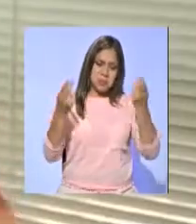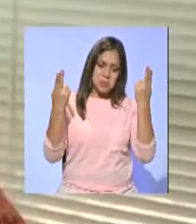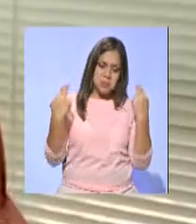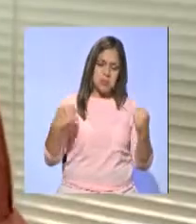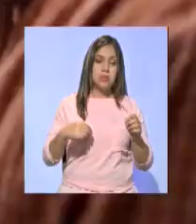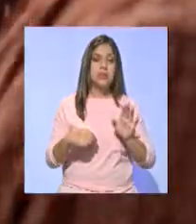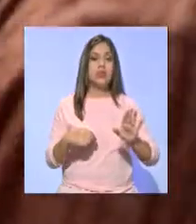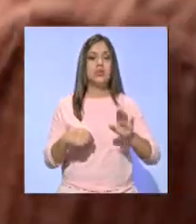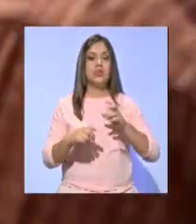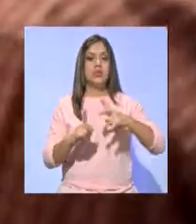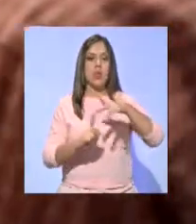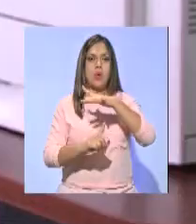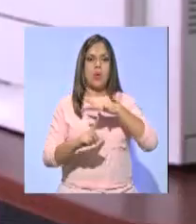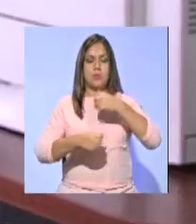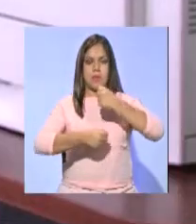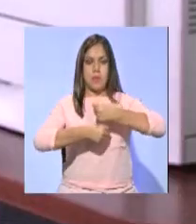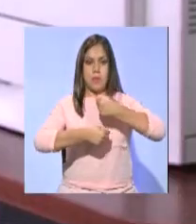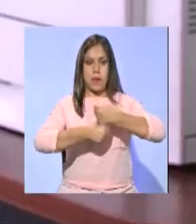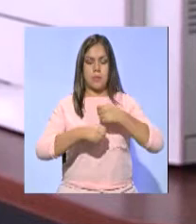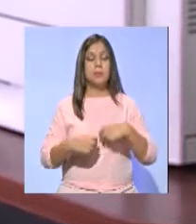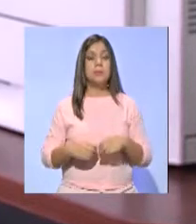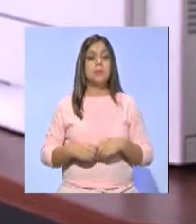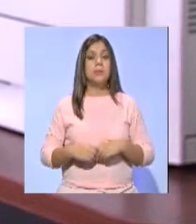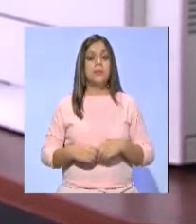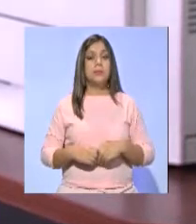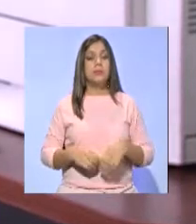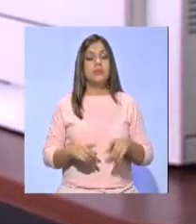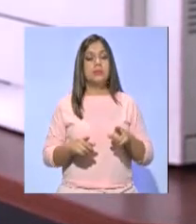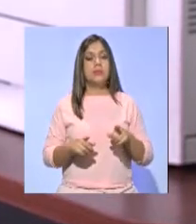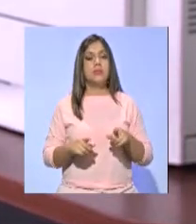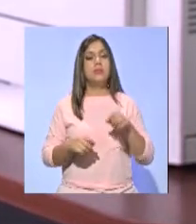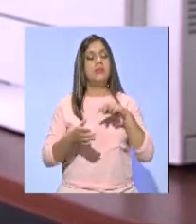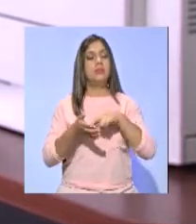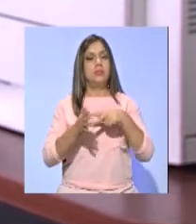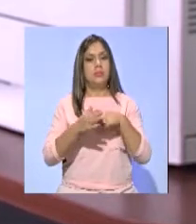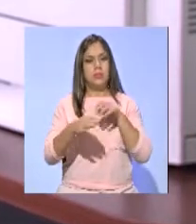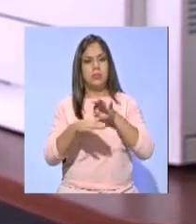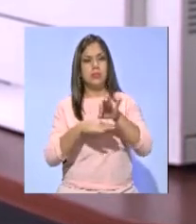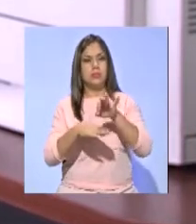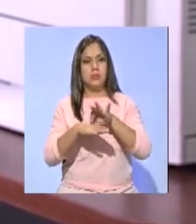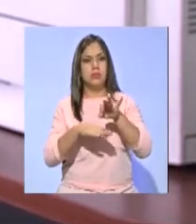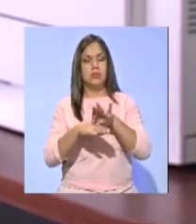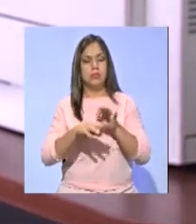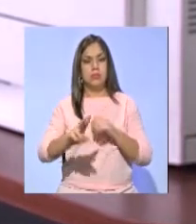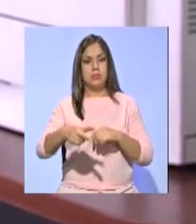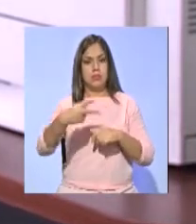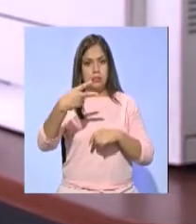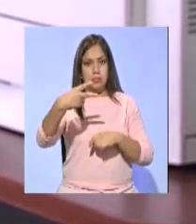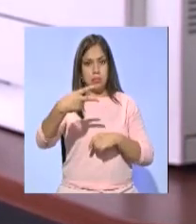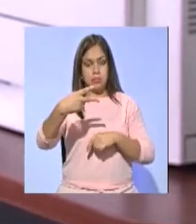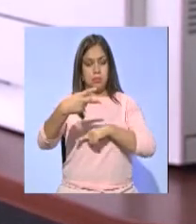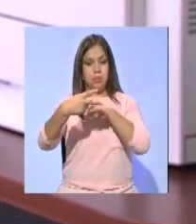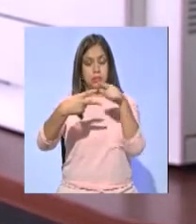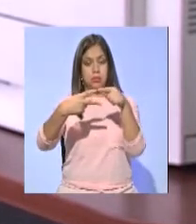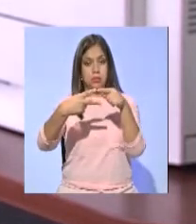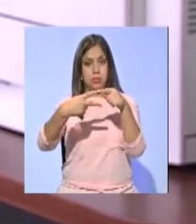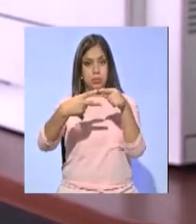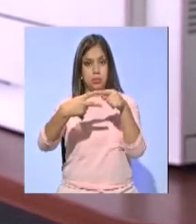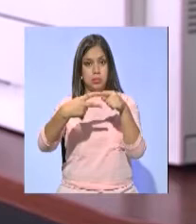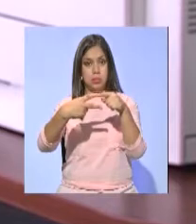su situación laboral. Bueno, los elementos de un acoso laboral son dos básicamente. Uno, que